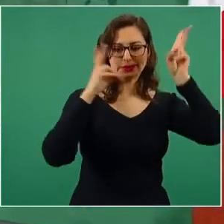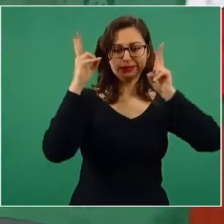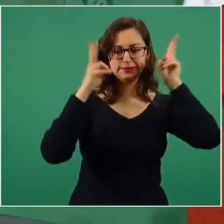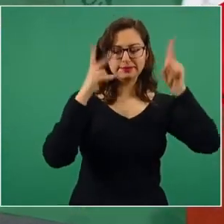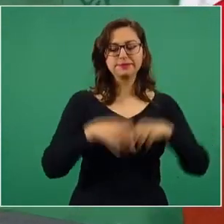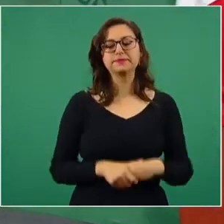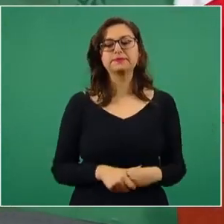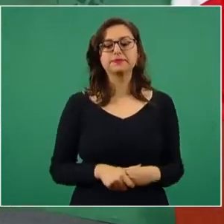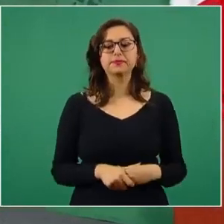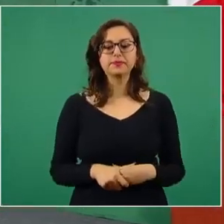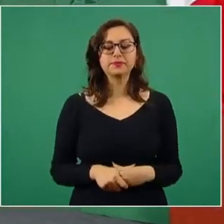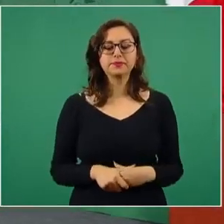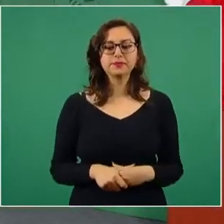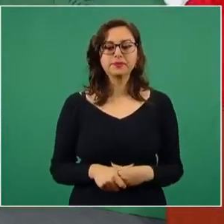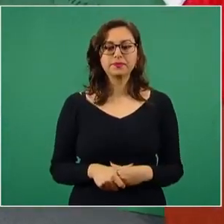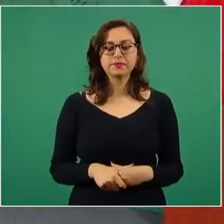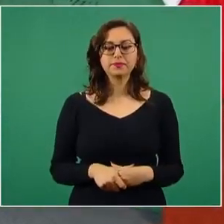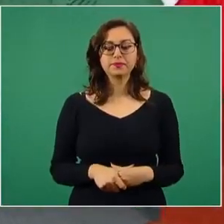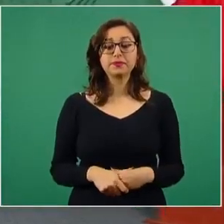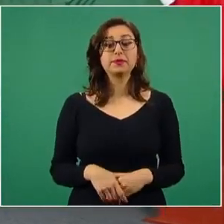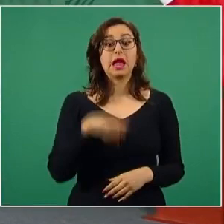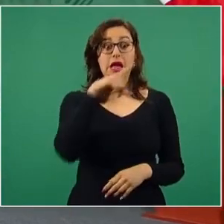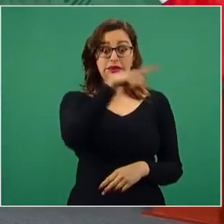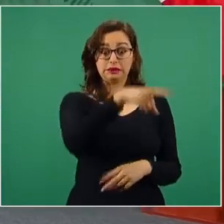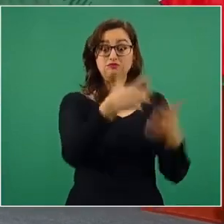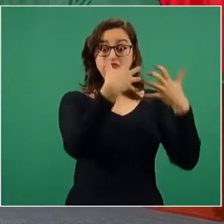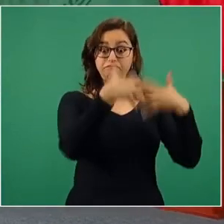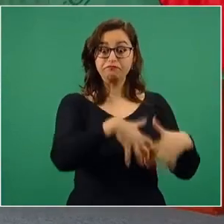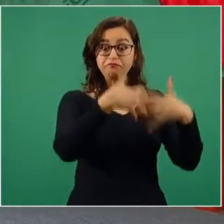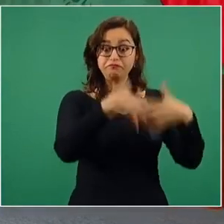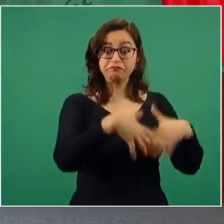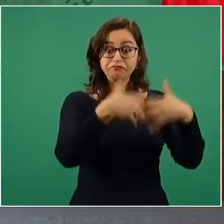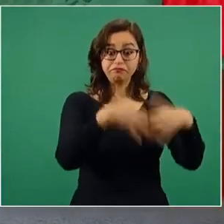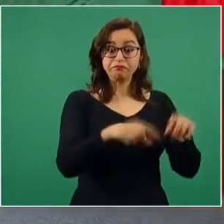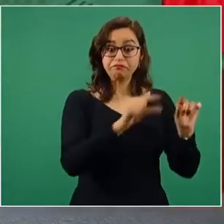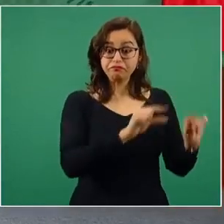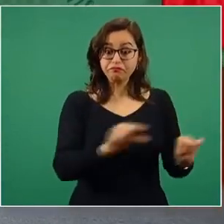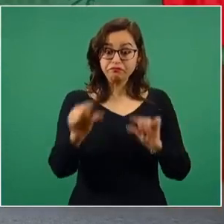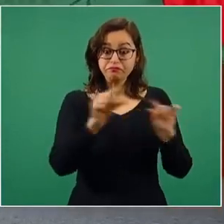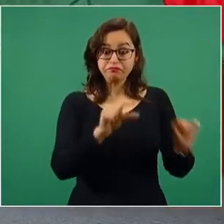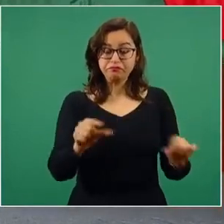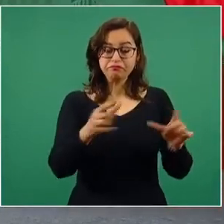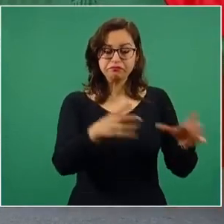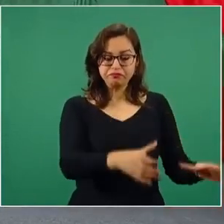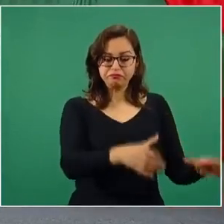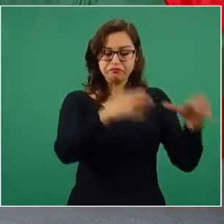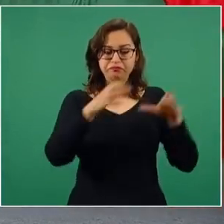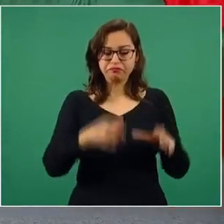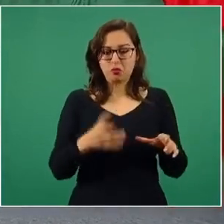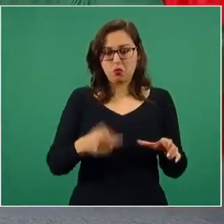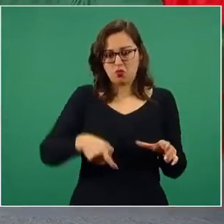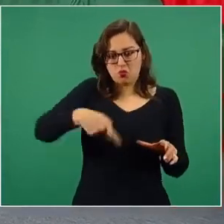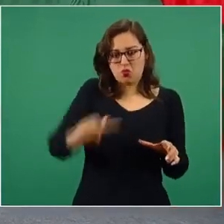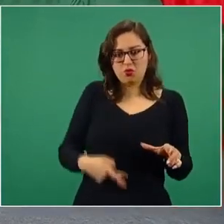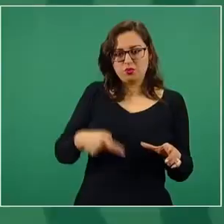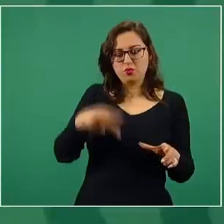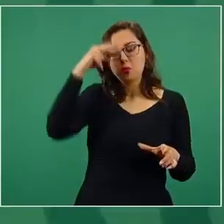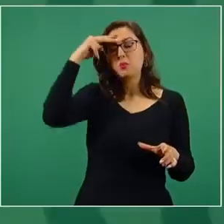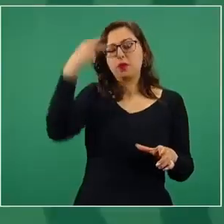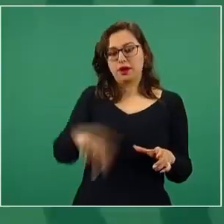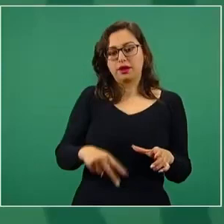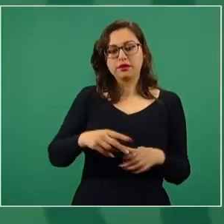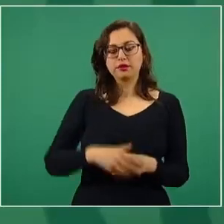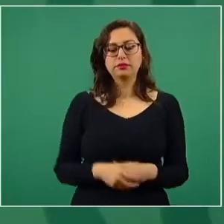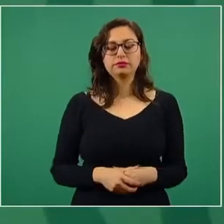Y de esa producción México va a tener un porcentaje. Lo